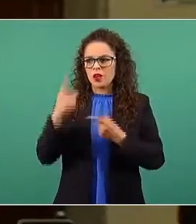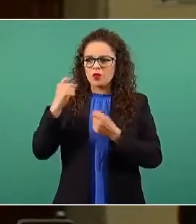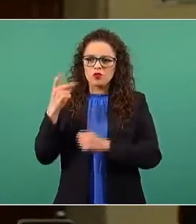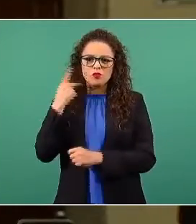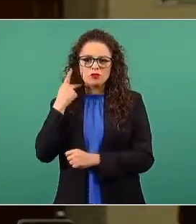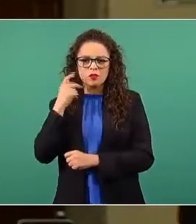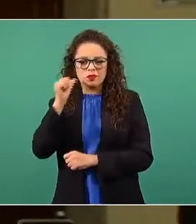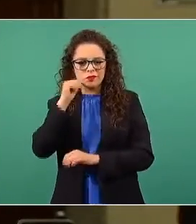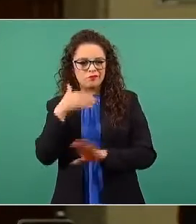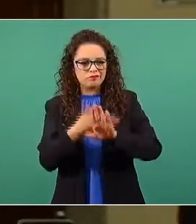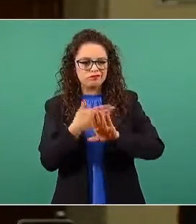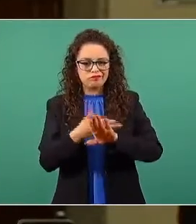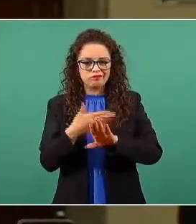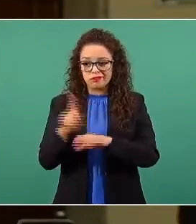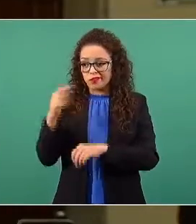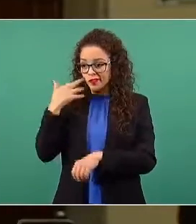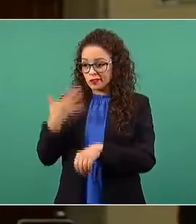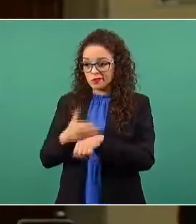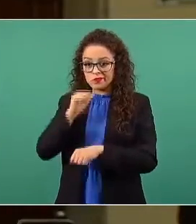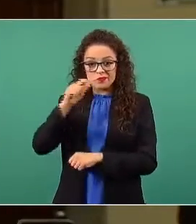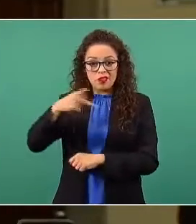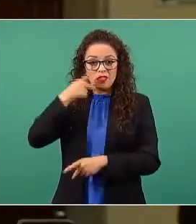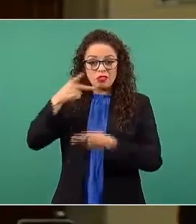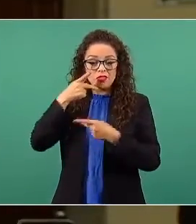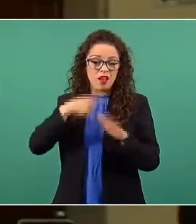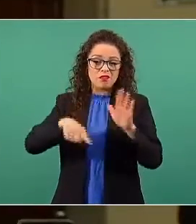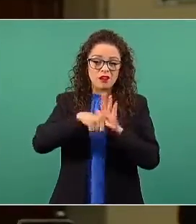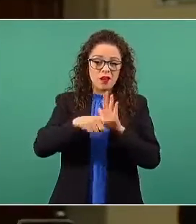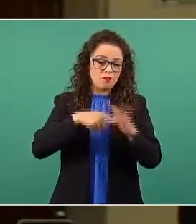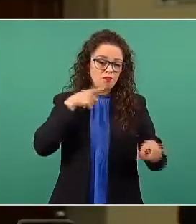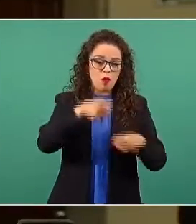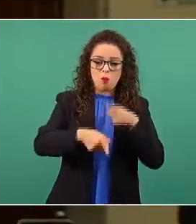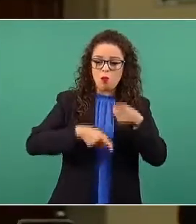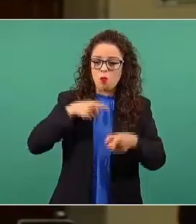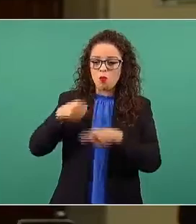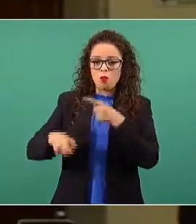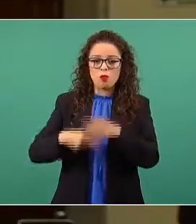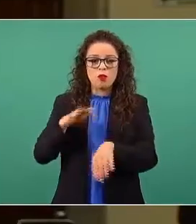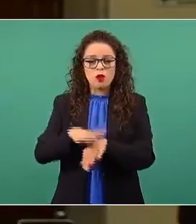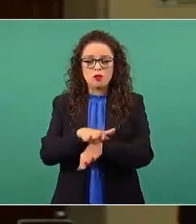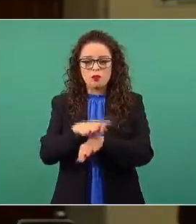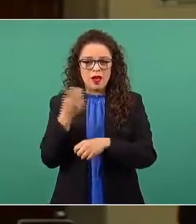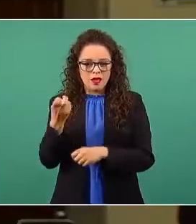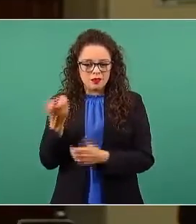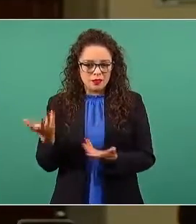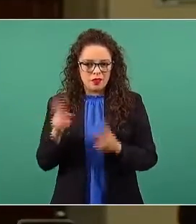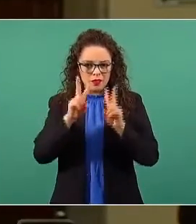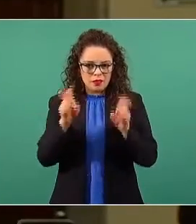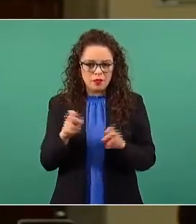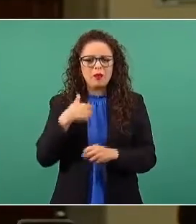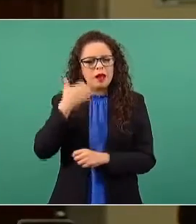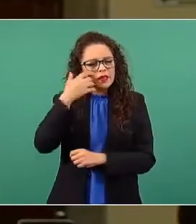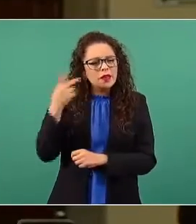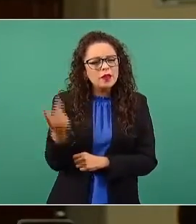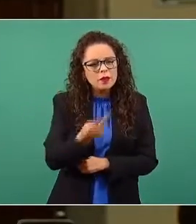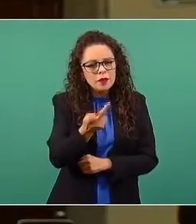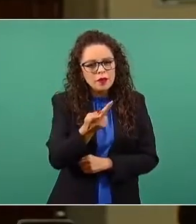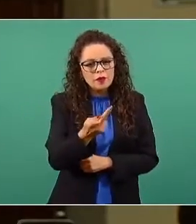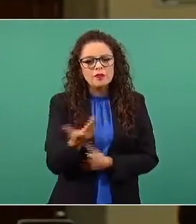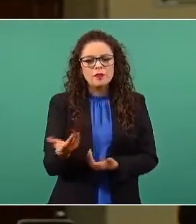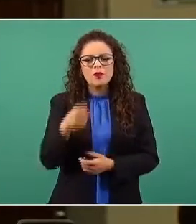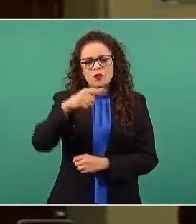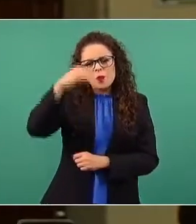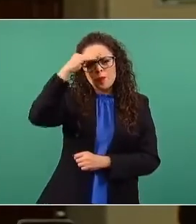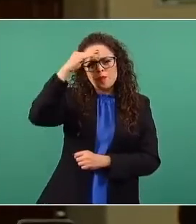políticos irresponsables, ¿no? Que han hablado negativamente de esta cuestión. La pregunta en particular es, bueno, ¿qué clase de expectativas se